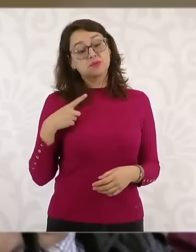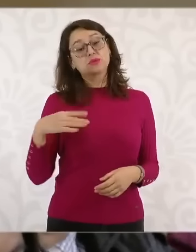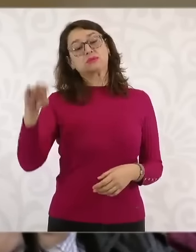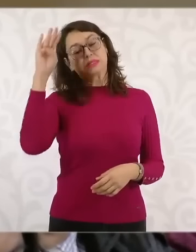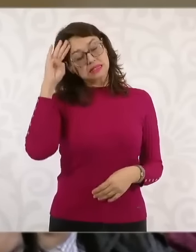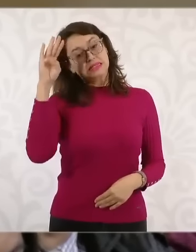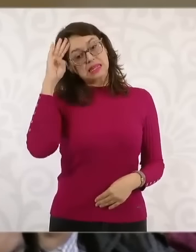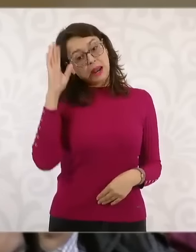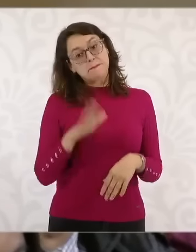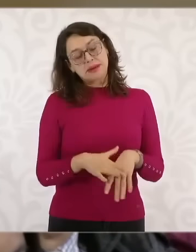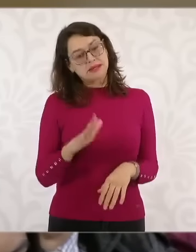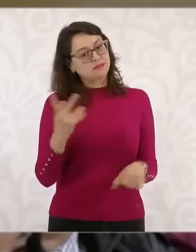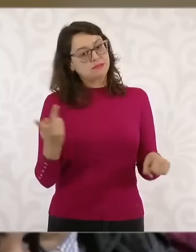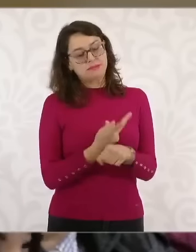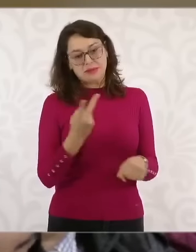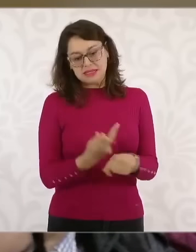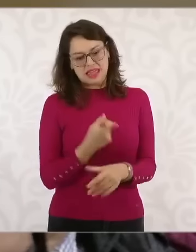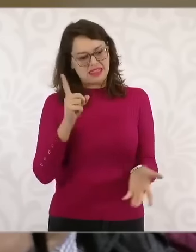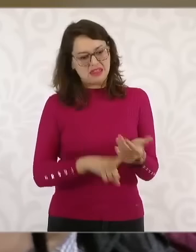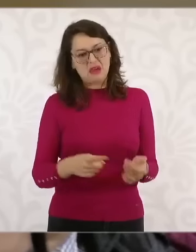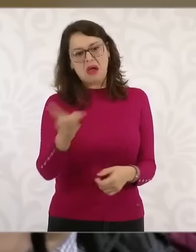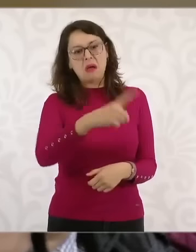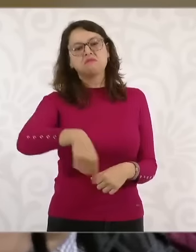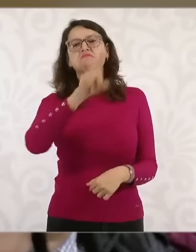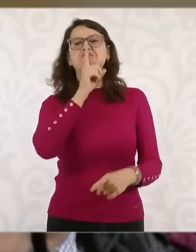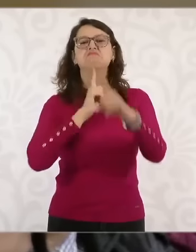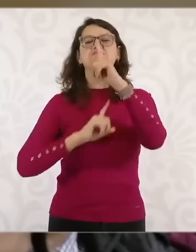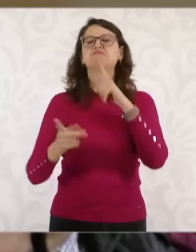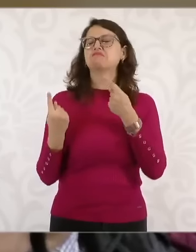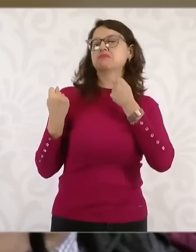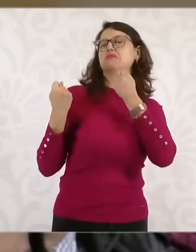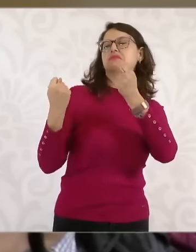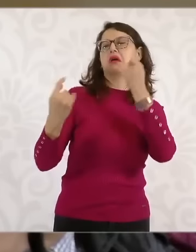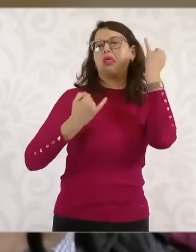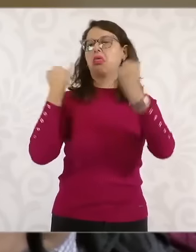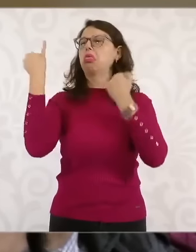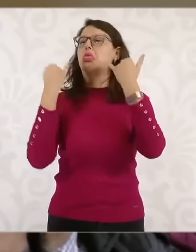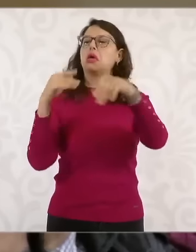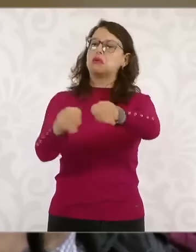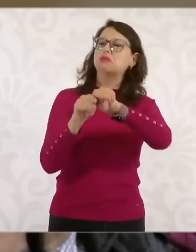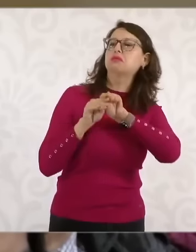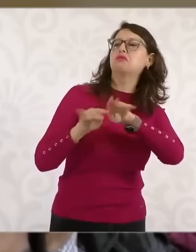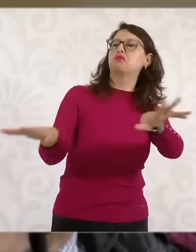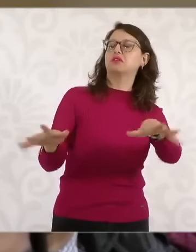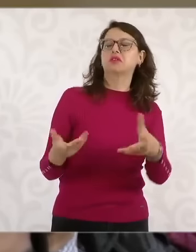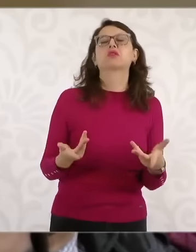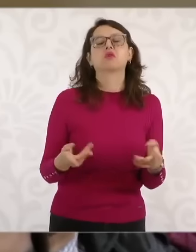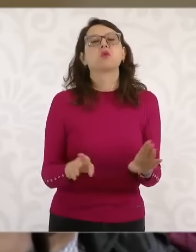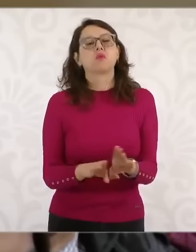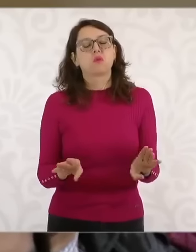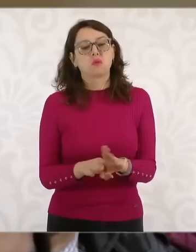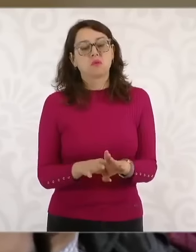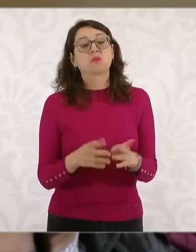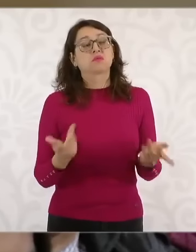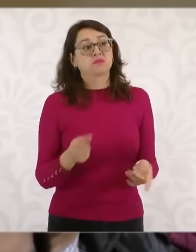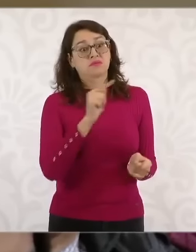sobre esta deliberada tergiversación que han hecho algunos opinadores, algunos comentócratas e